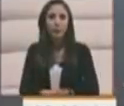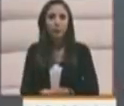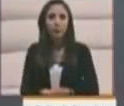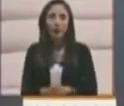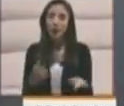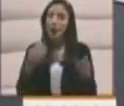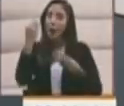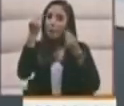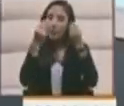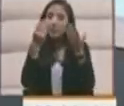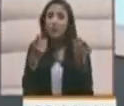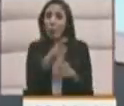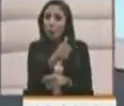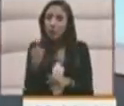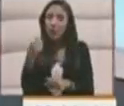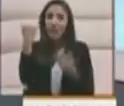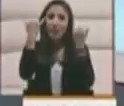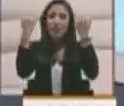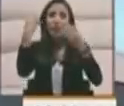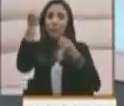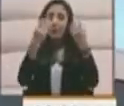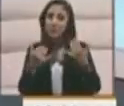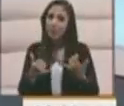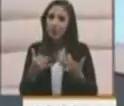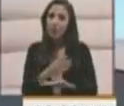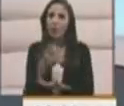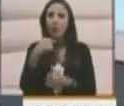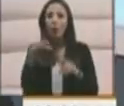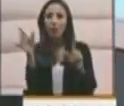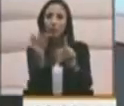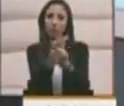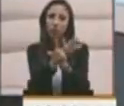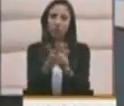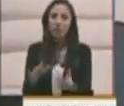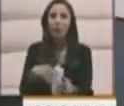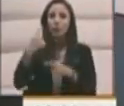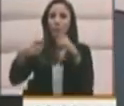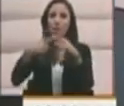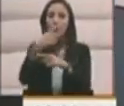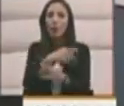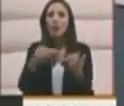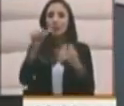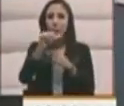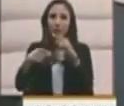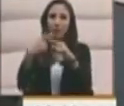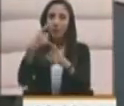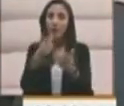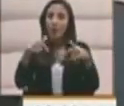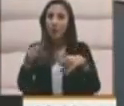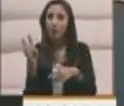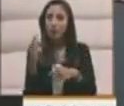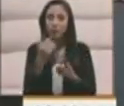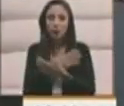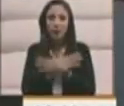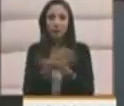piensan, de eso nos encargamos nosotros aquí, en tú, en vuestro, Cayendo y Corriendo. Venezuela, madre mía,